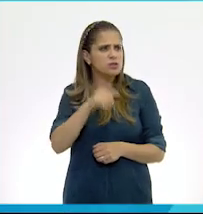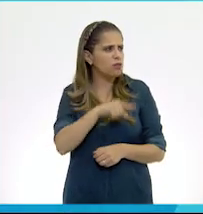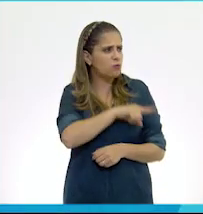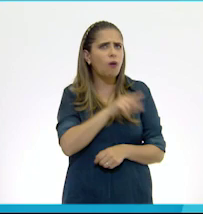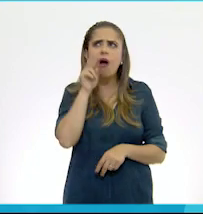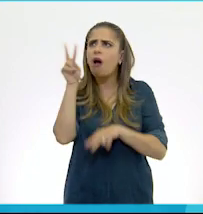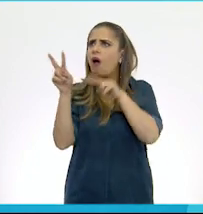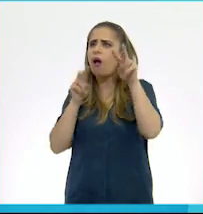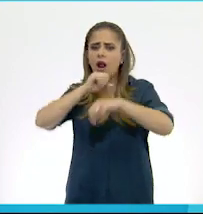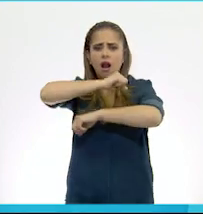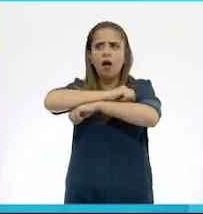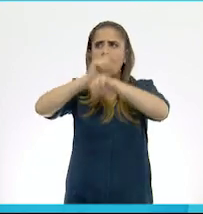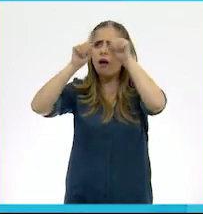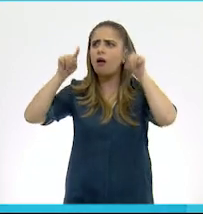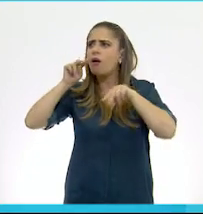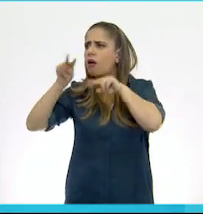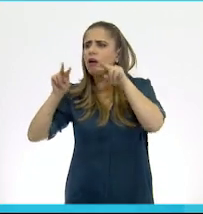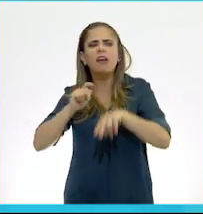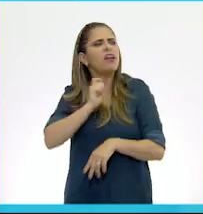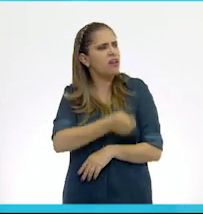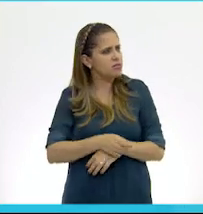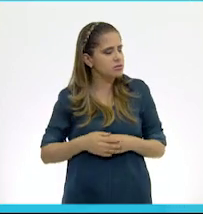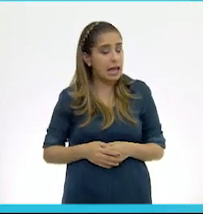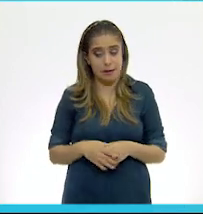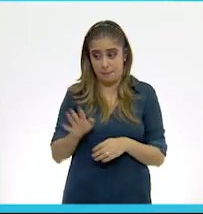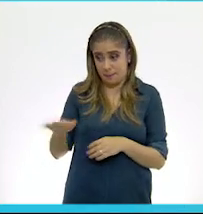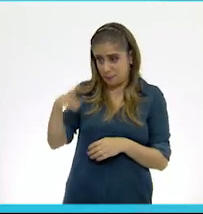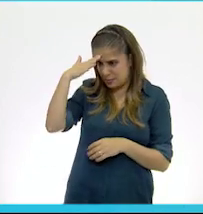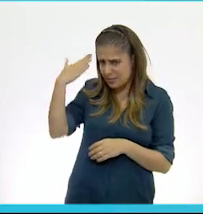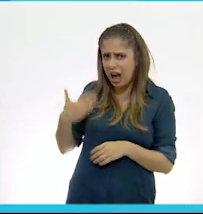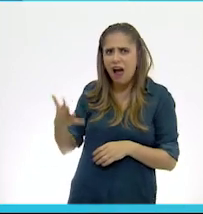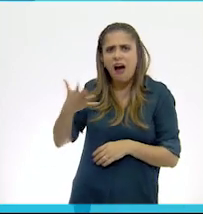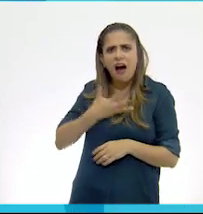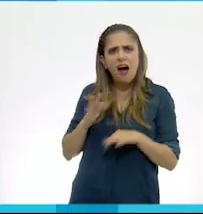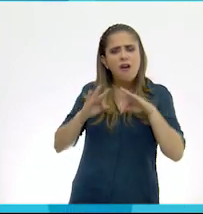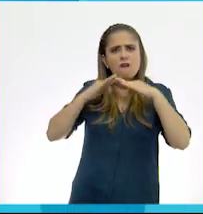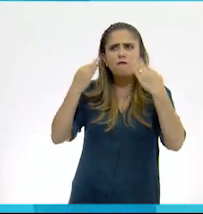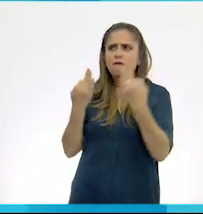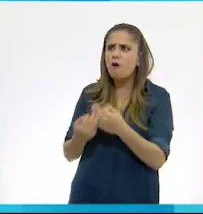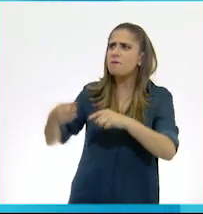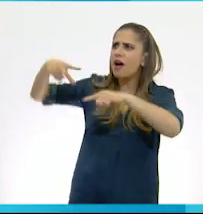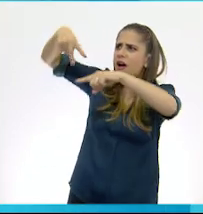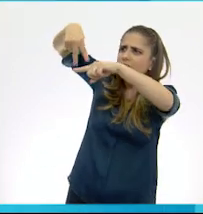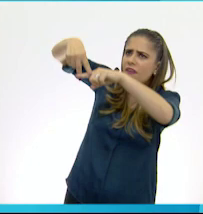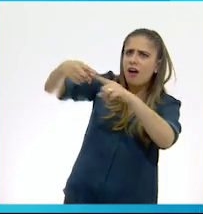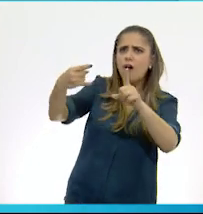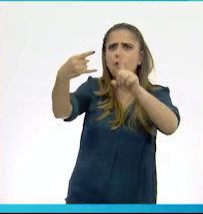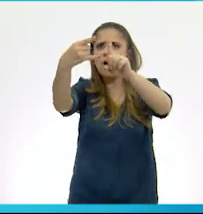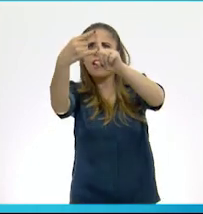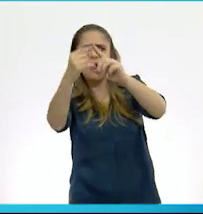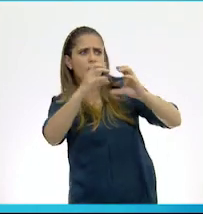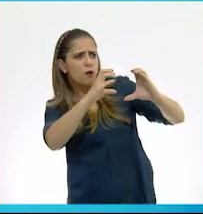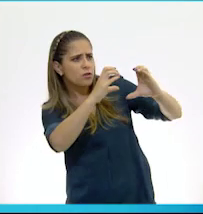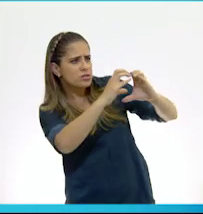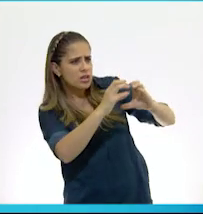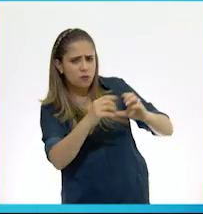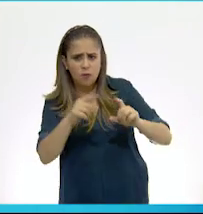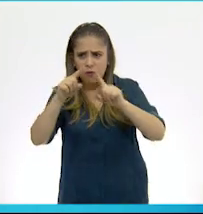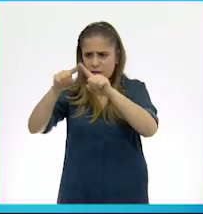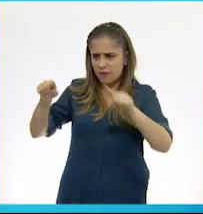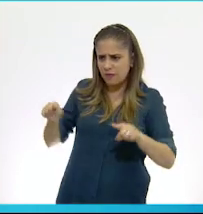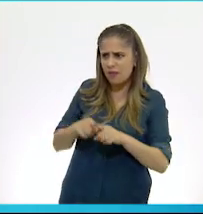Viendo por la ventana, ¿eh? ¿Sabías que todo tiene forma de figura geométrica? ¿De